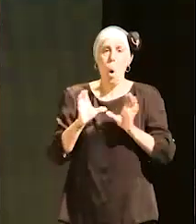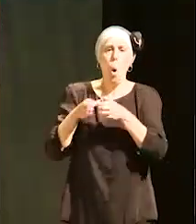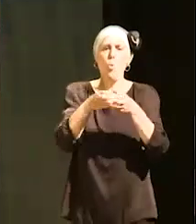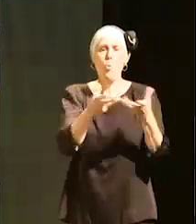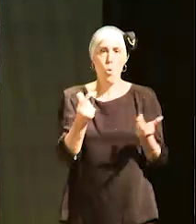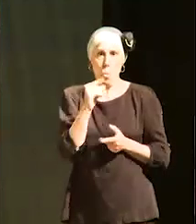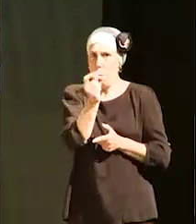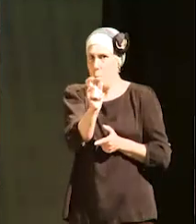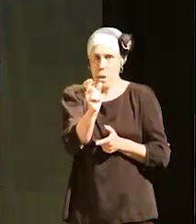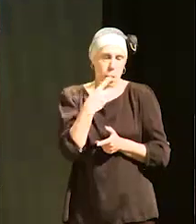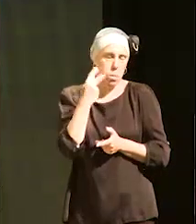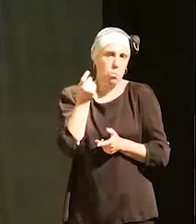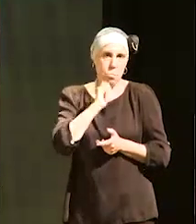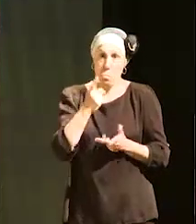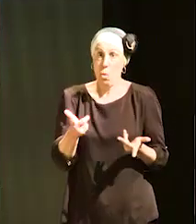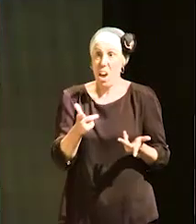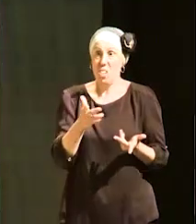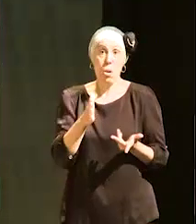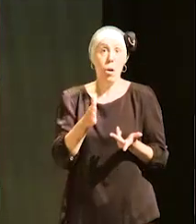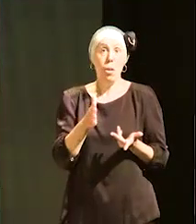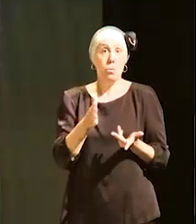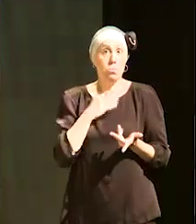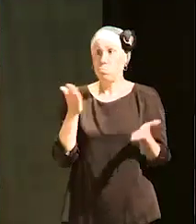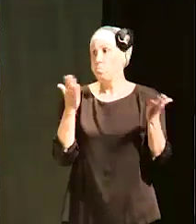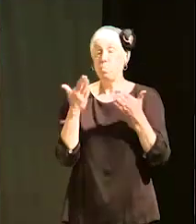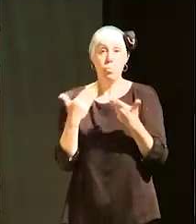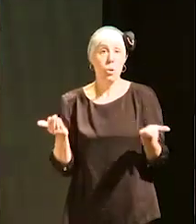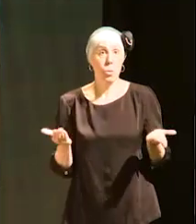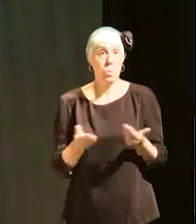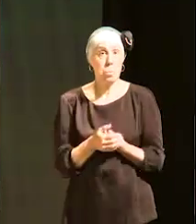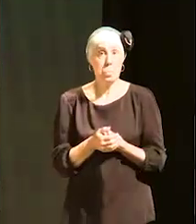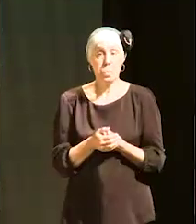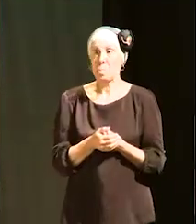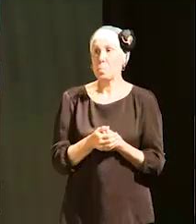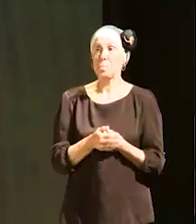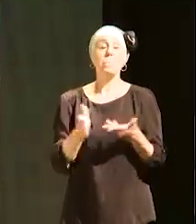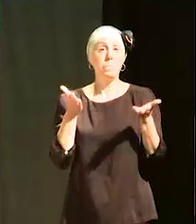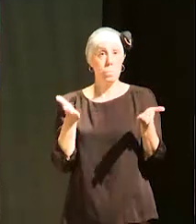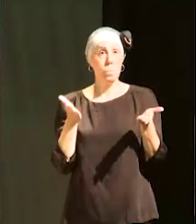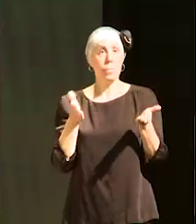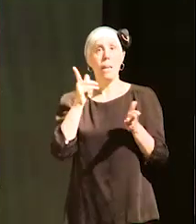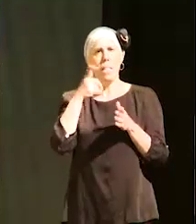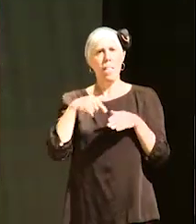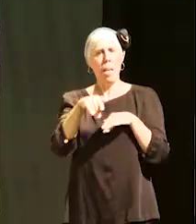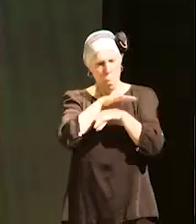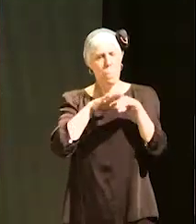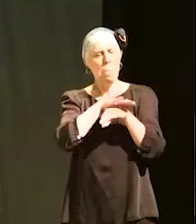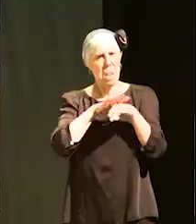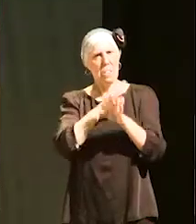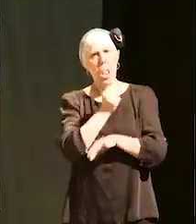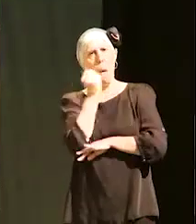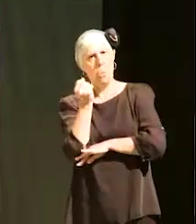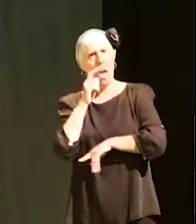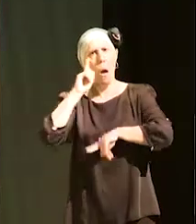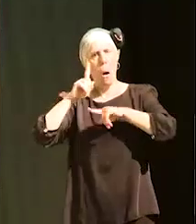culturales que es lo que decía que permitan en ese sentido del ministerio se ha apoyado algunas